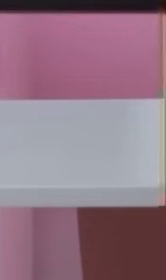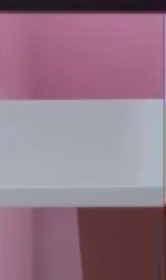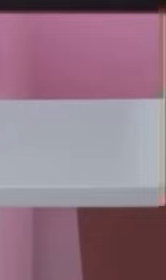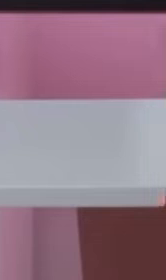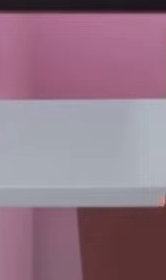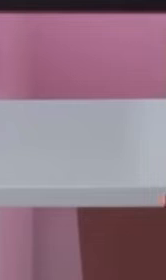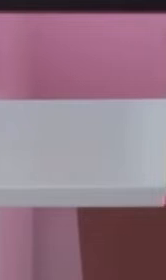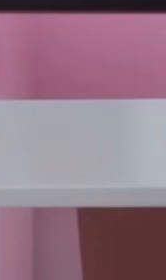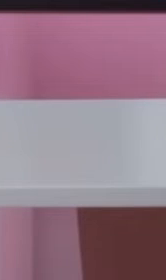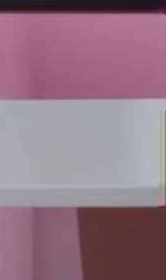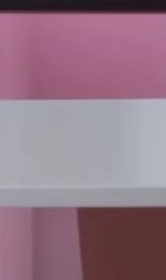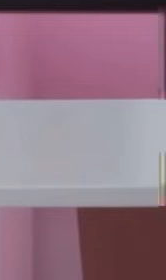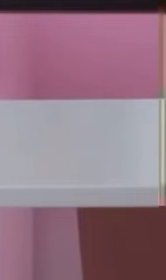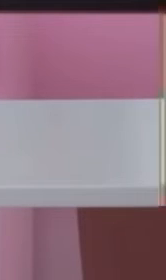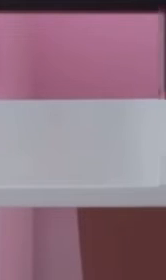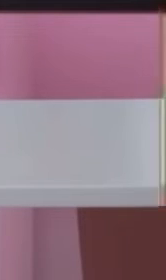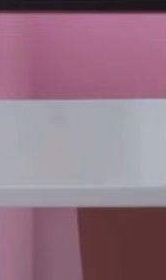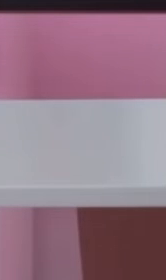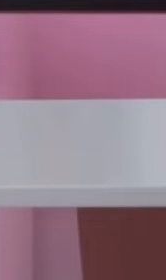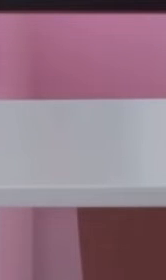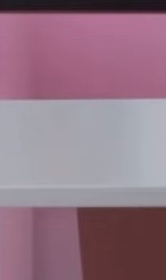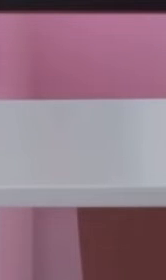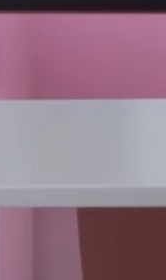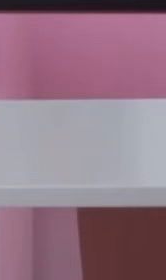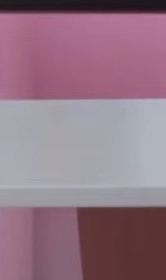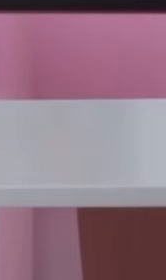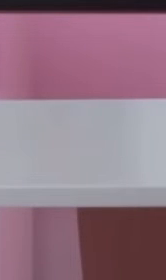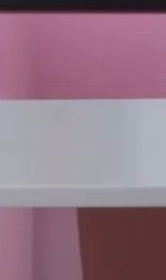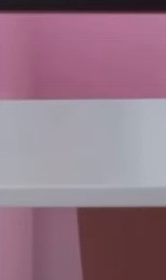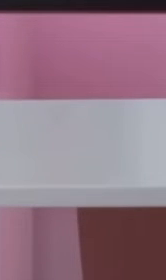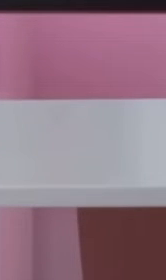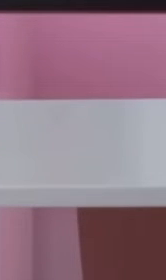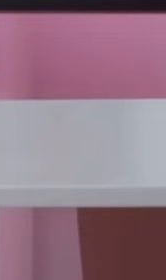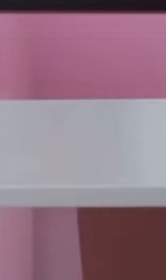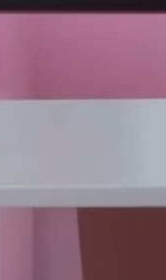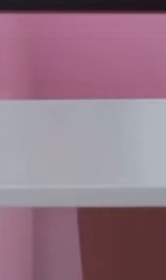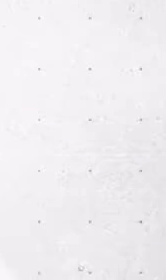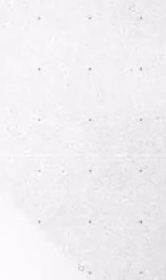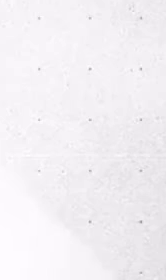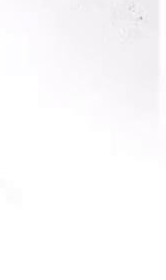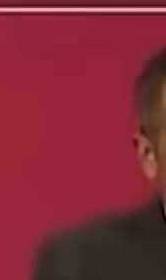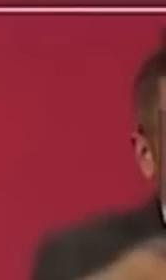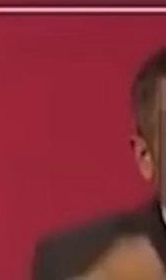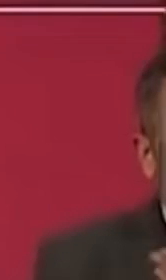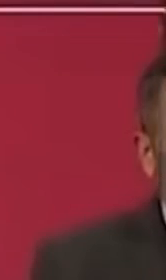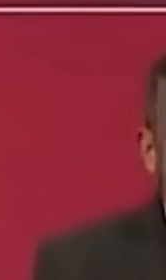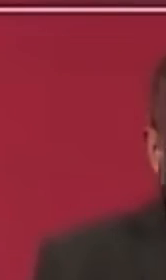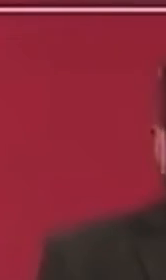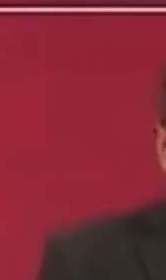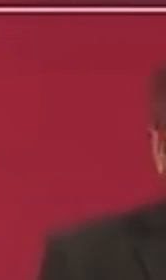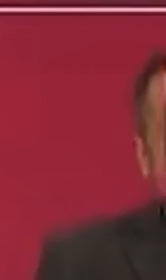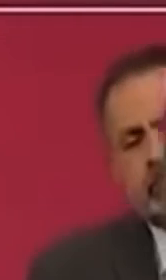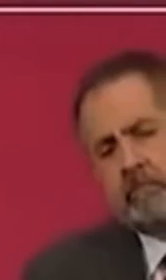manipularon ahí, pues es el actual secretario de Marina de López Obrador. O sea que no, ese tampoco.